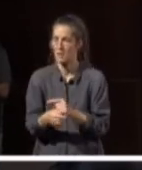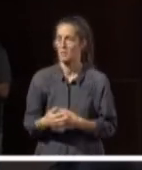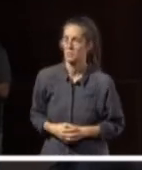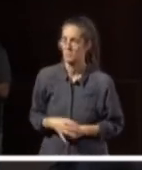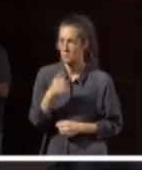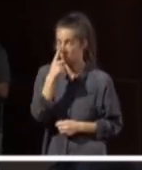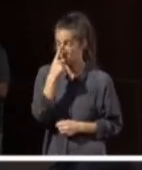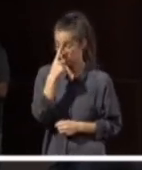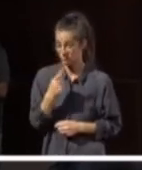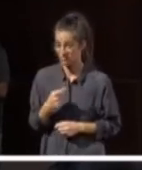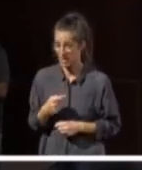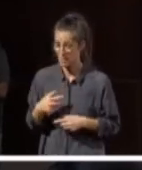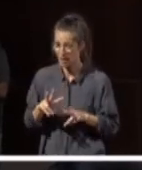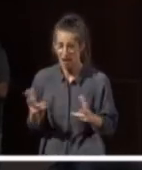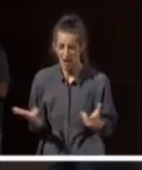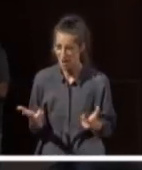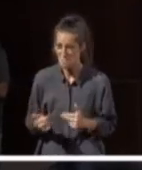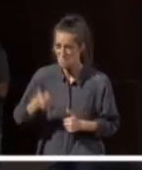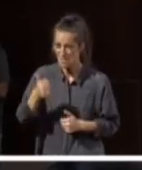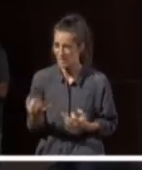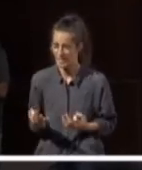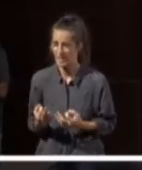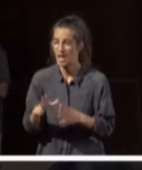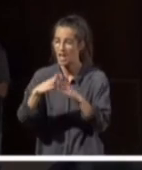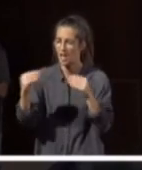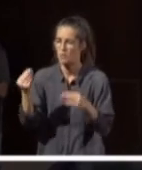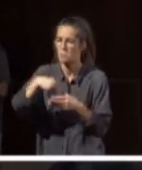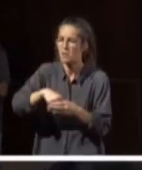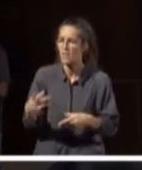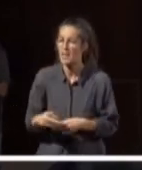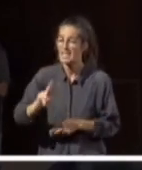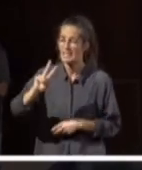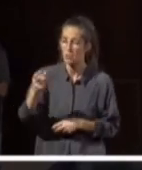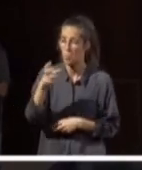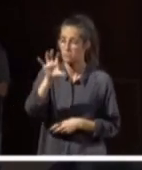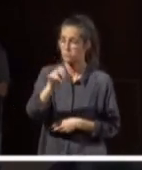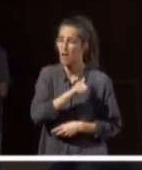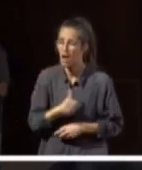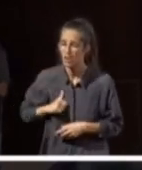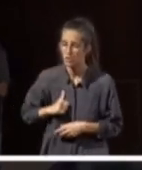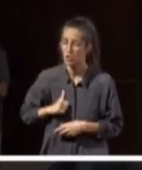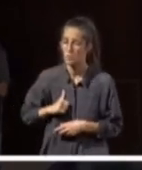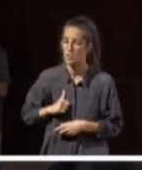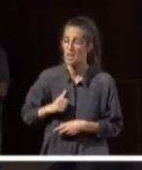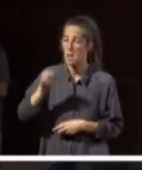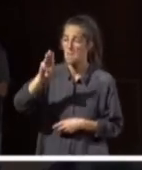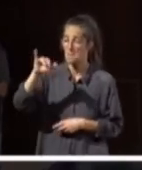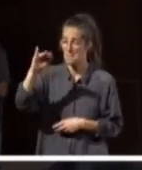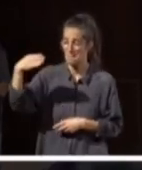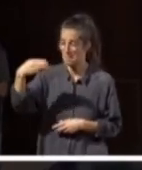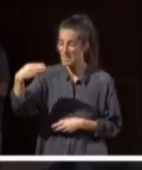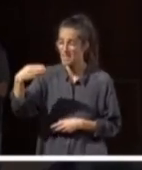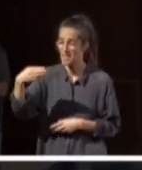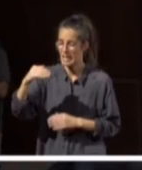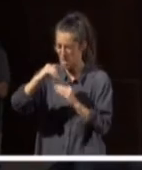ipc pero lo más grave es que andalucía es la segunda comunidad autónoma en el pib per cápita